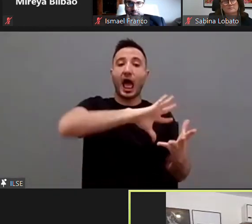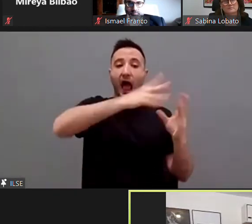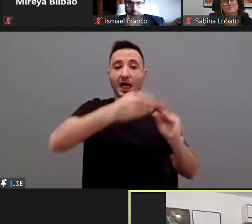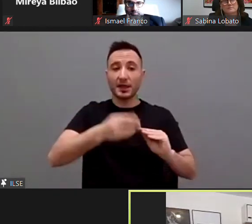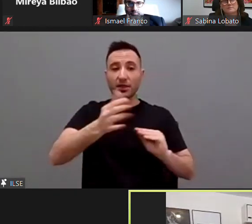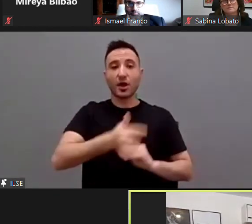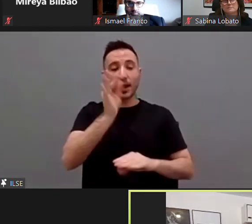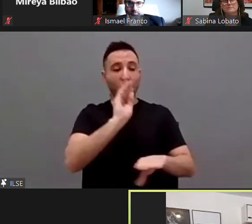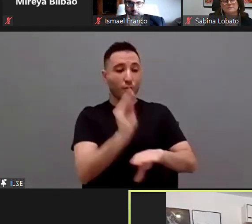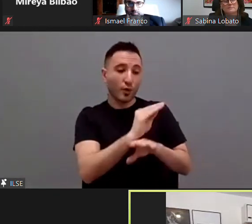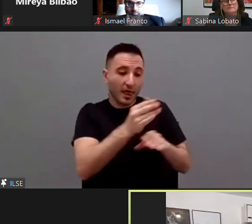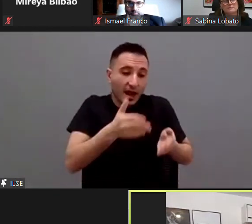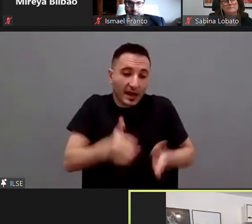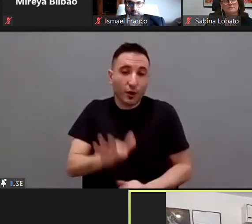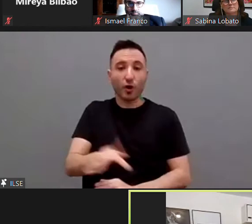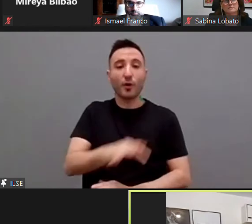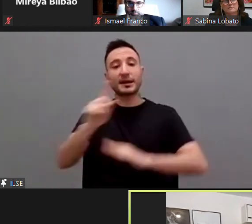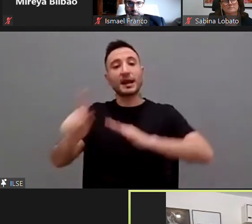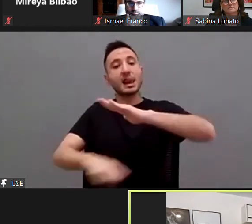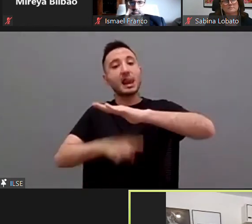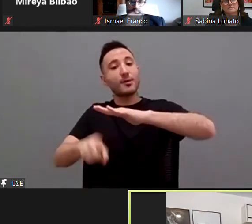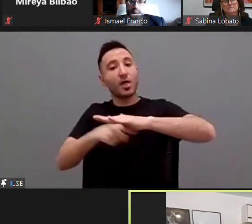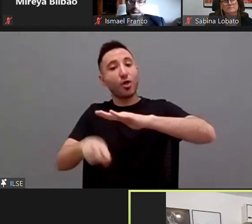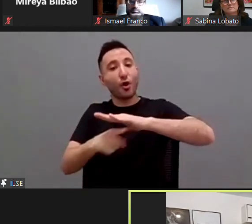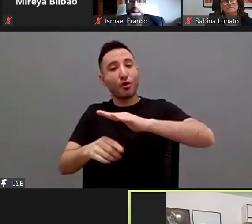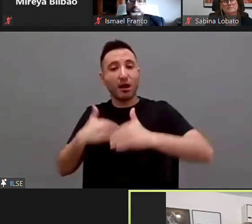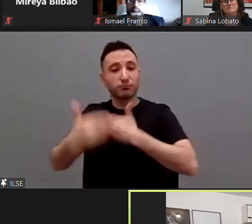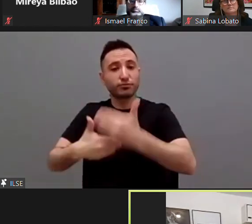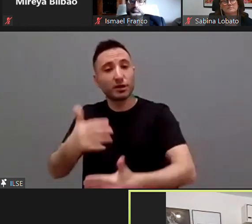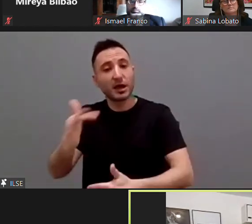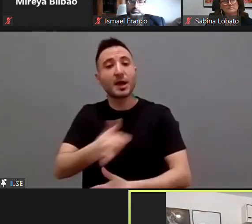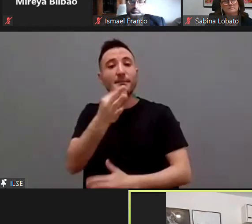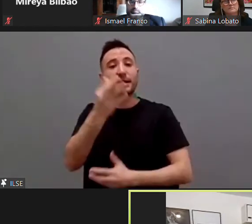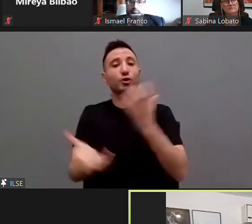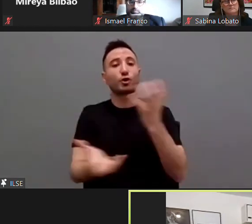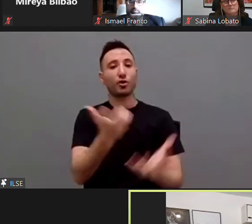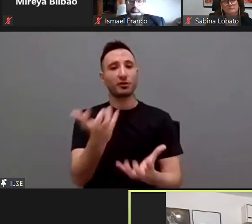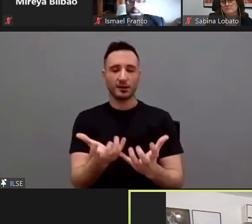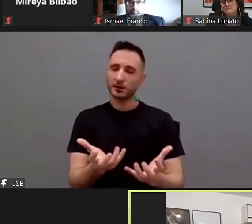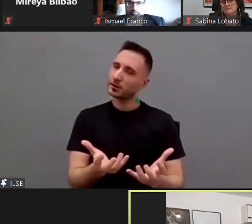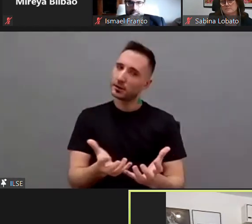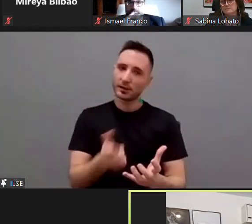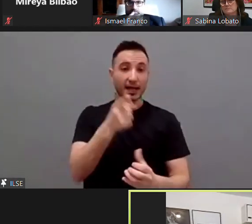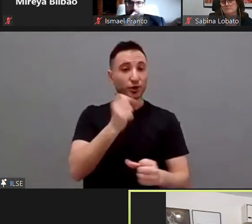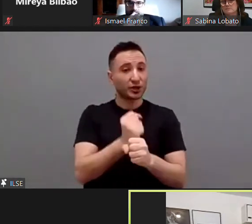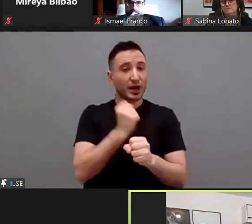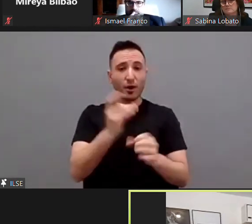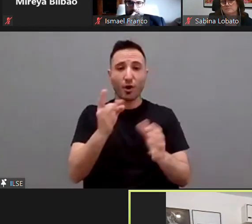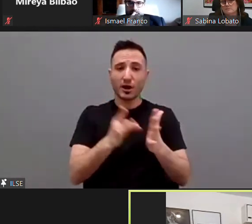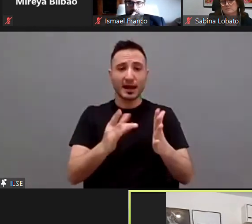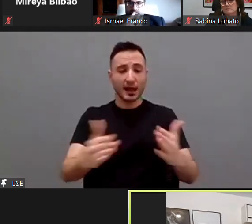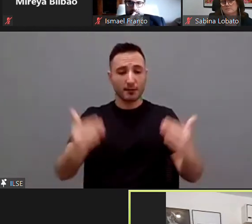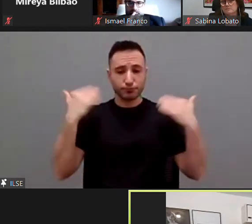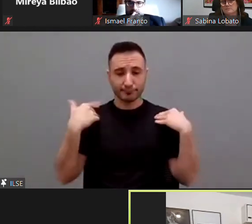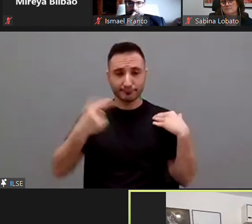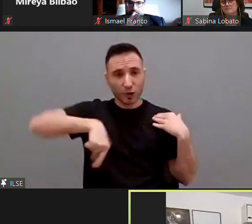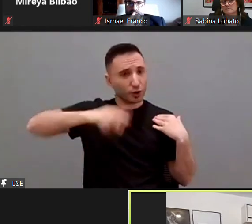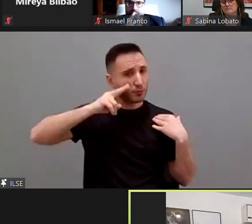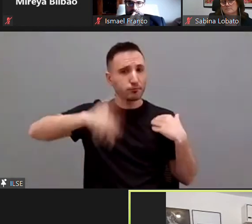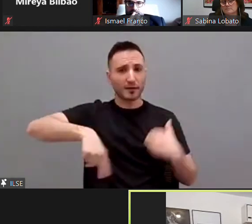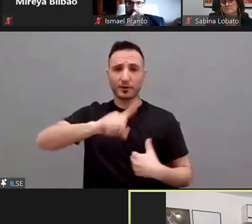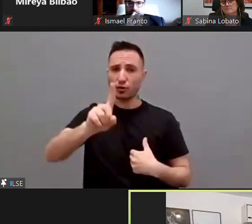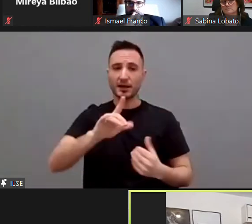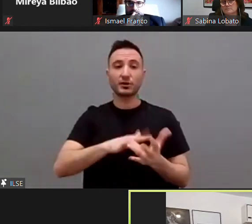lavadora y terminar la comida. No, eso no es trabajo de calidad ni para nosotras ni es trabajo responsable para las empresas, viéndolo desde las